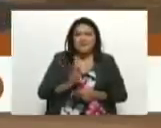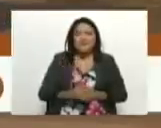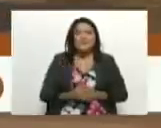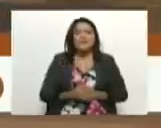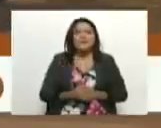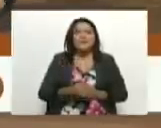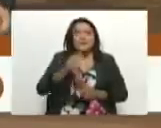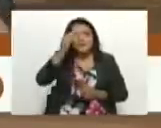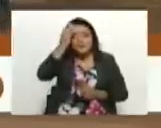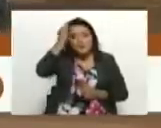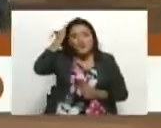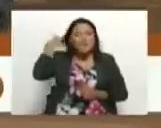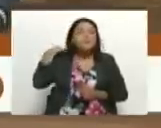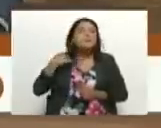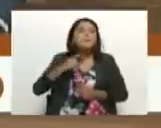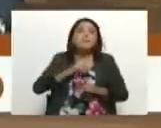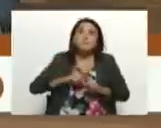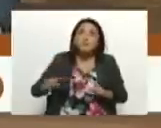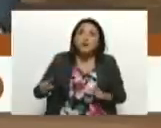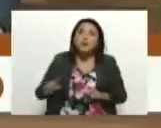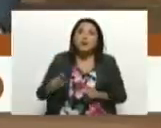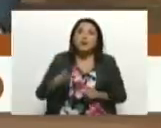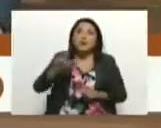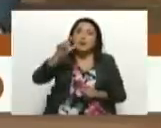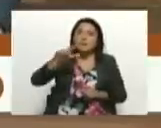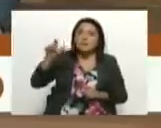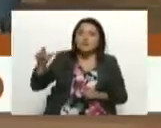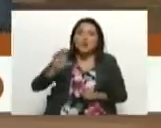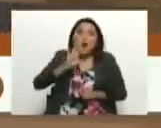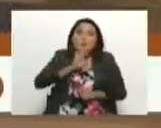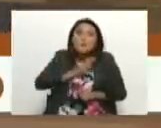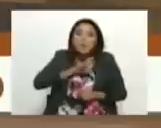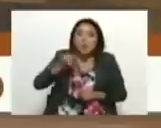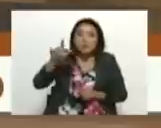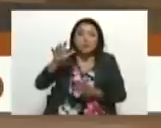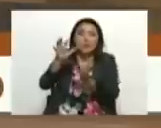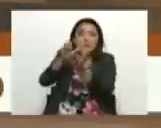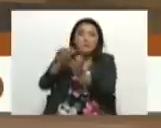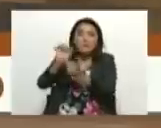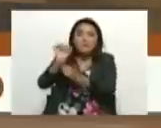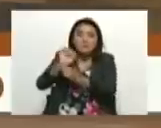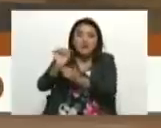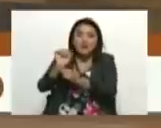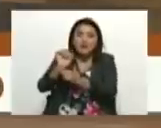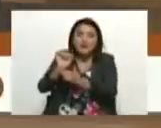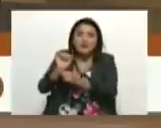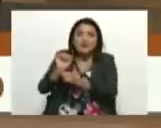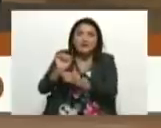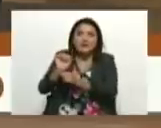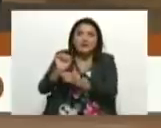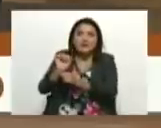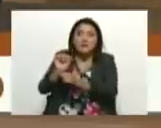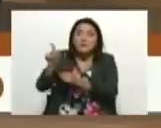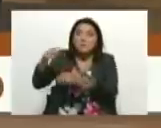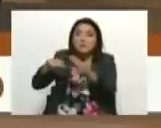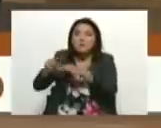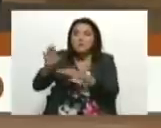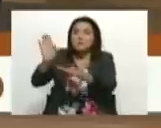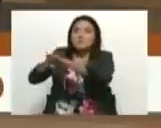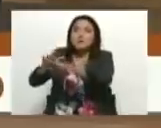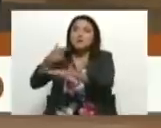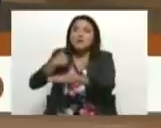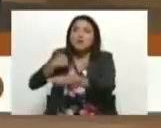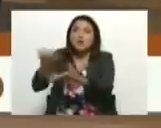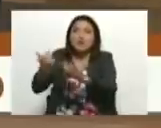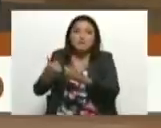Nadie ha ido a reclamarlas. ¿Verdad que es raro? ¿Será que tienen tanta plata así para comprar? ¿De dónde sacan esa plata?